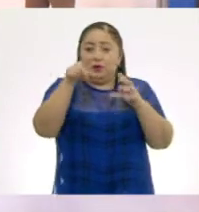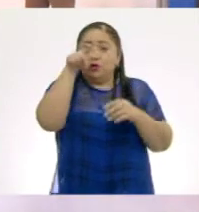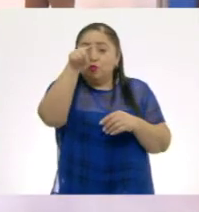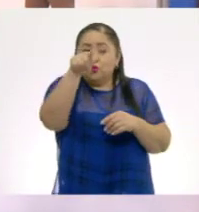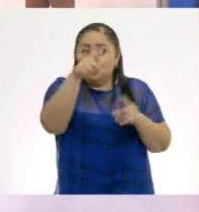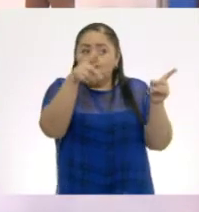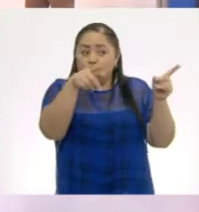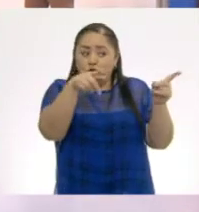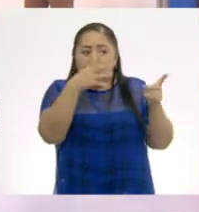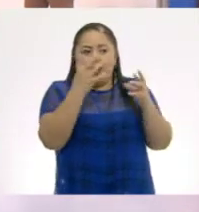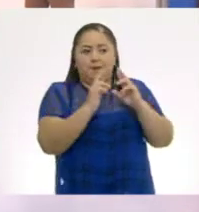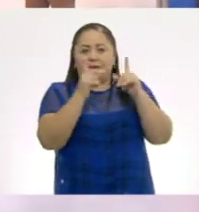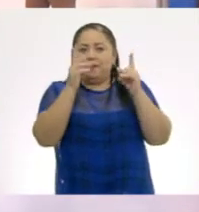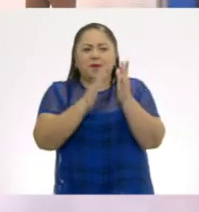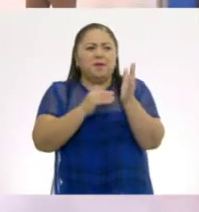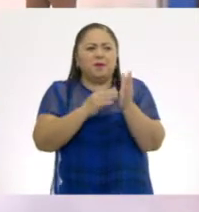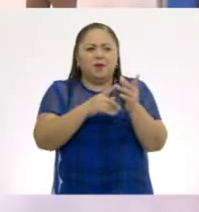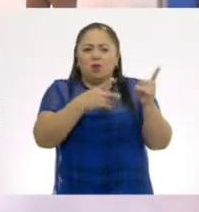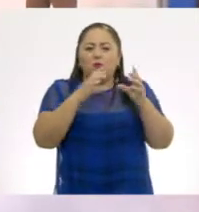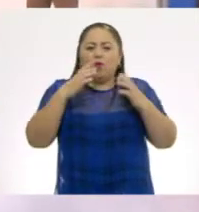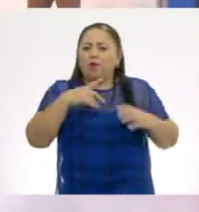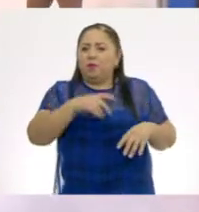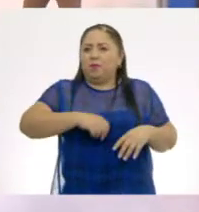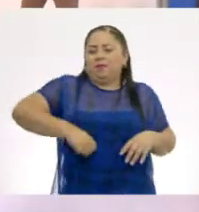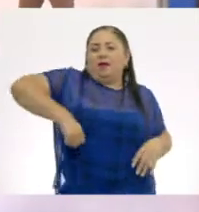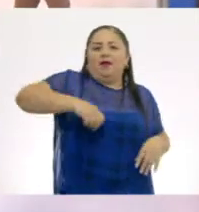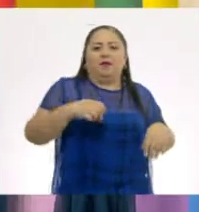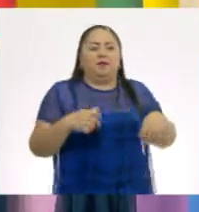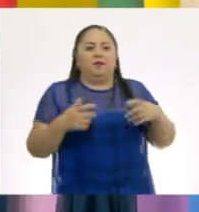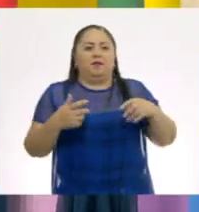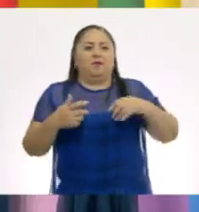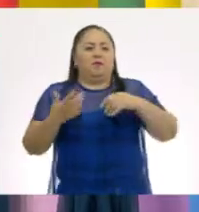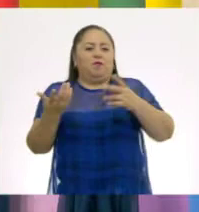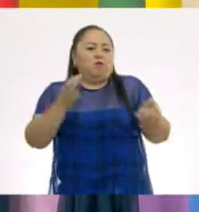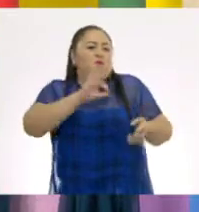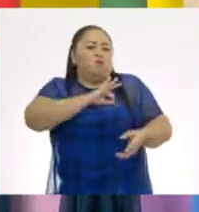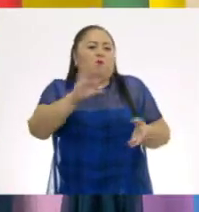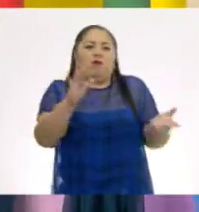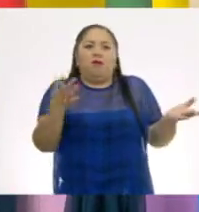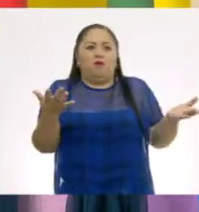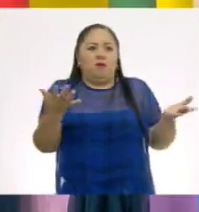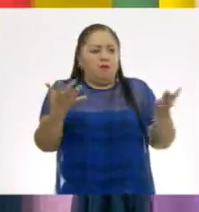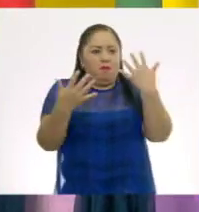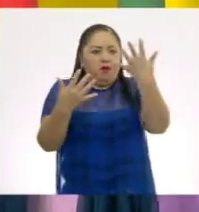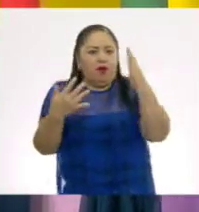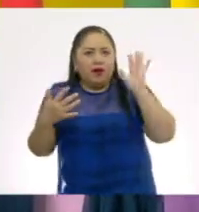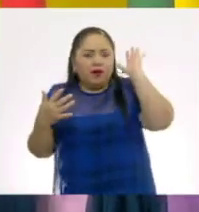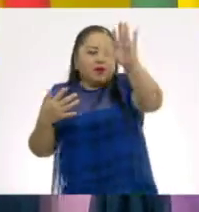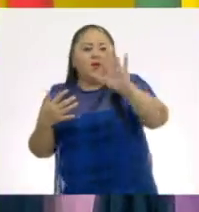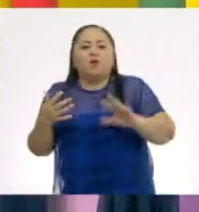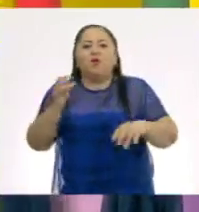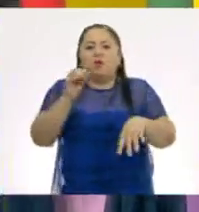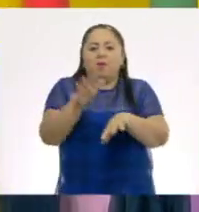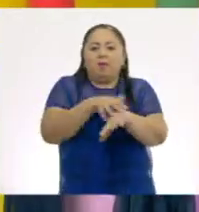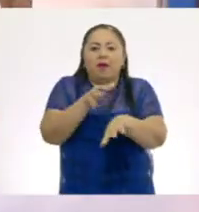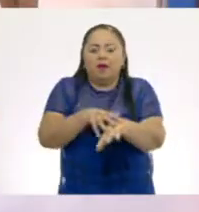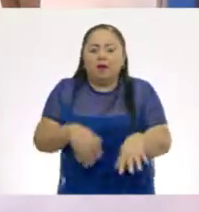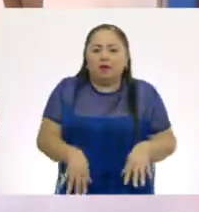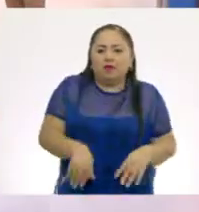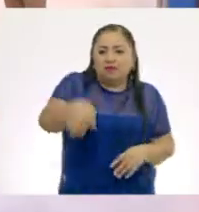vas a romper con alguna parte de tu cuerpo. Puede ser un brazo, una mano. Un pie. Un